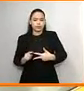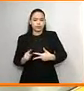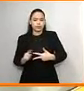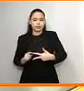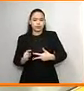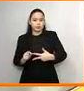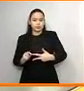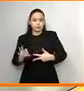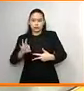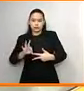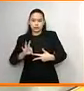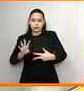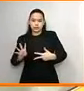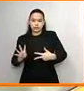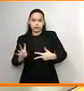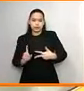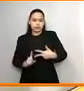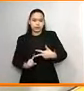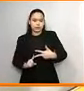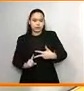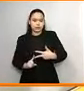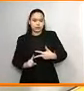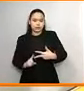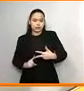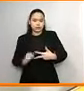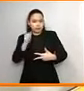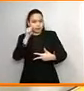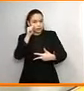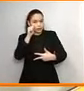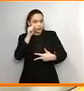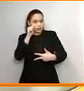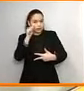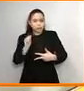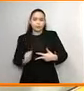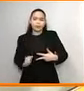Este es el 94, tercer número ganador, atentos.